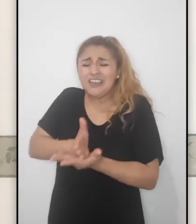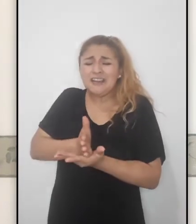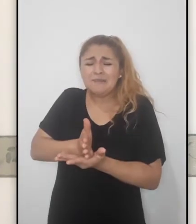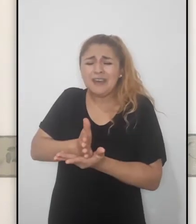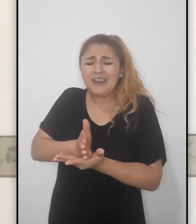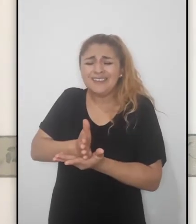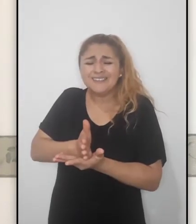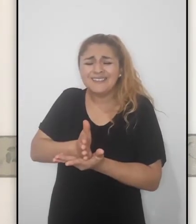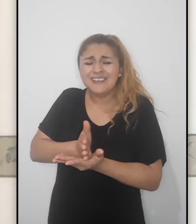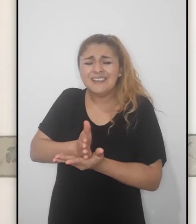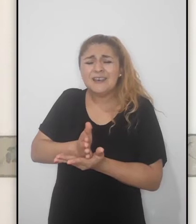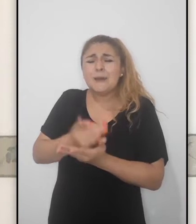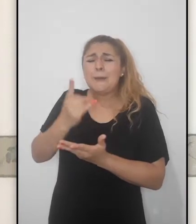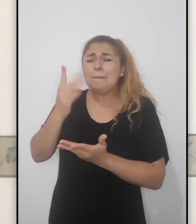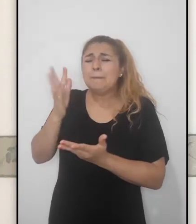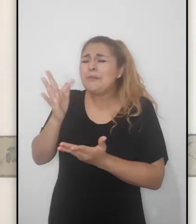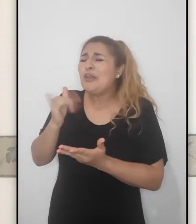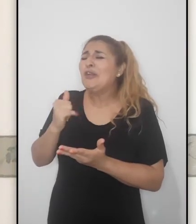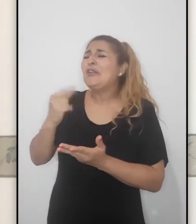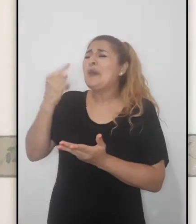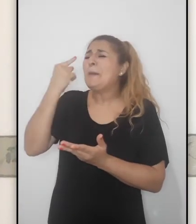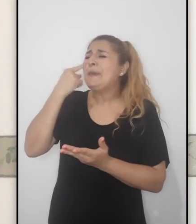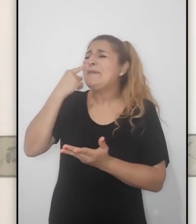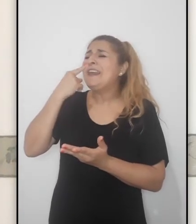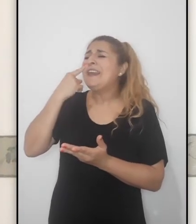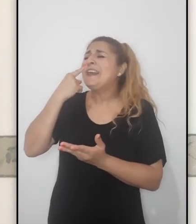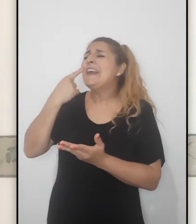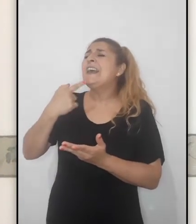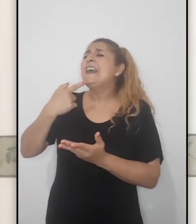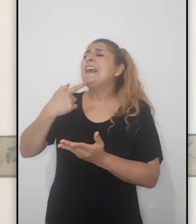todos los días podamos tomar las decisiones correctas